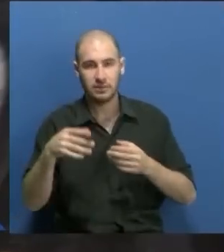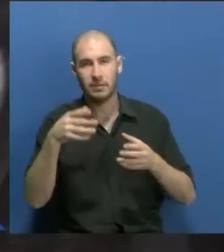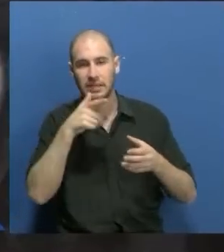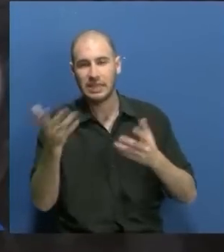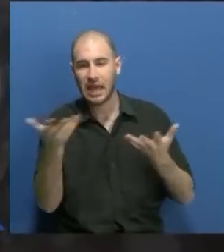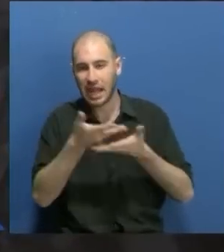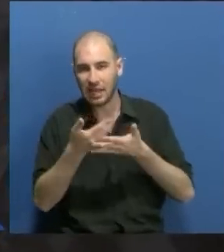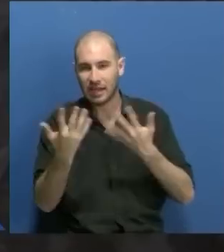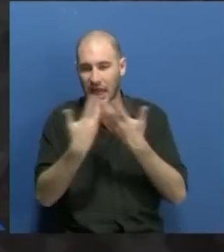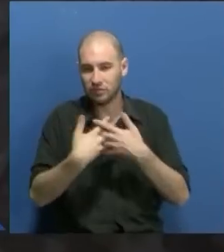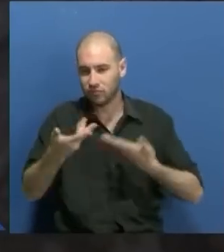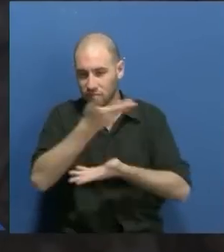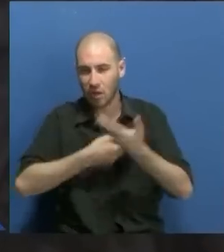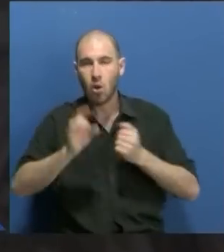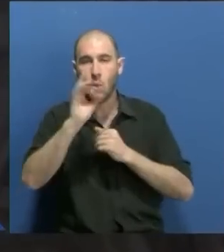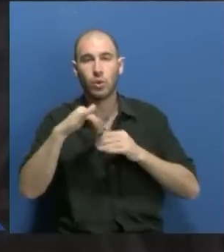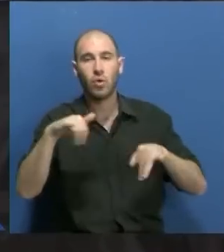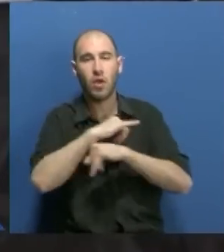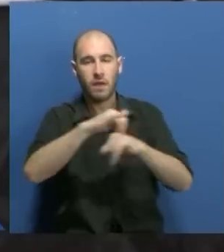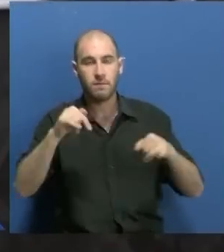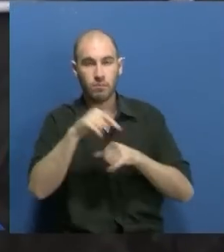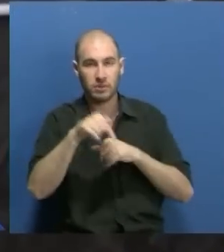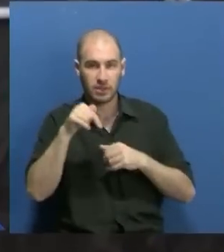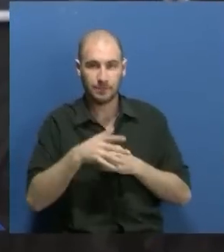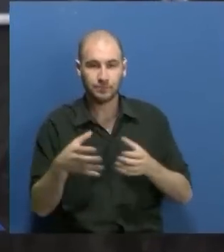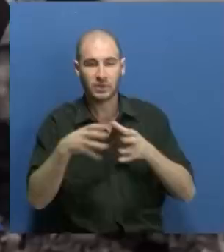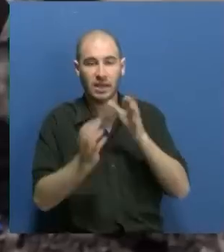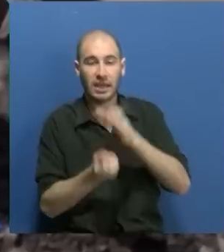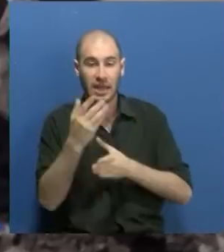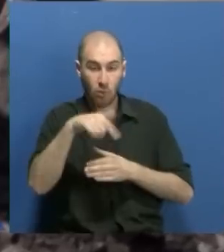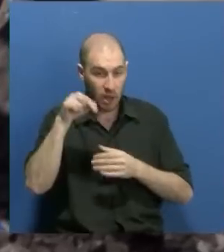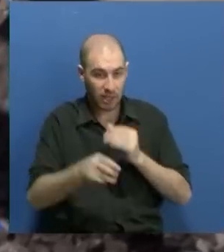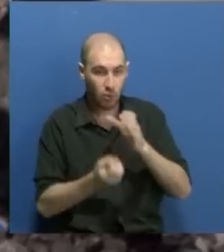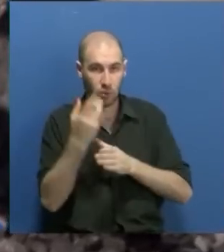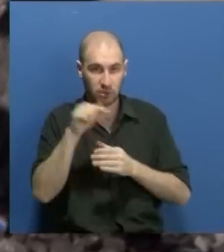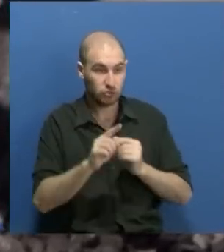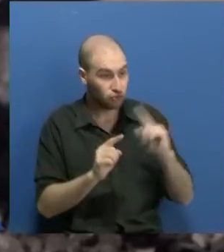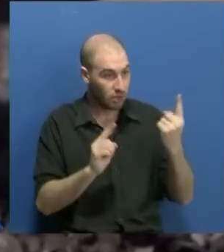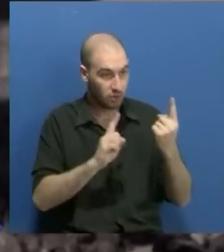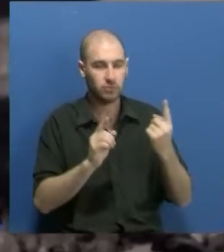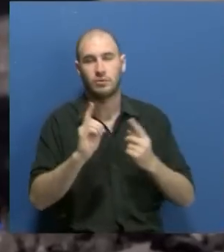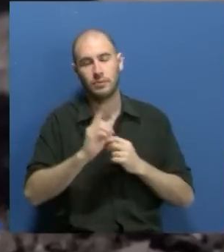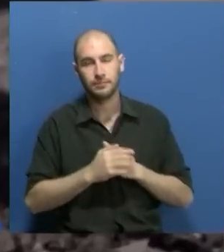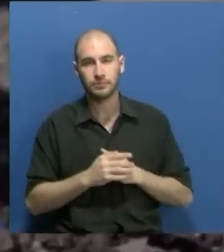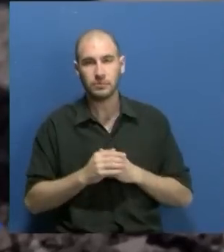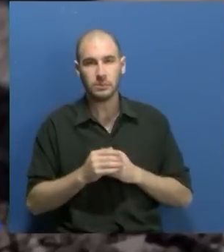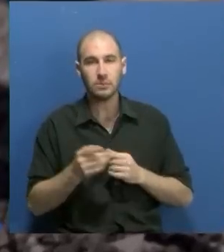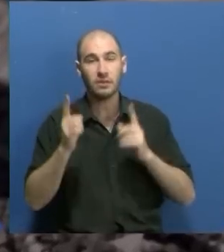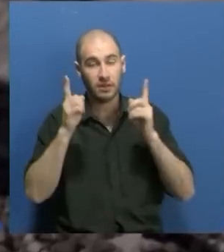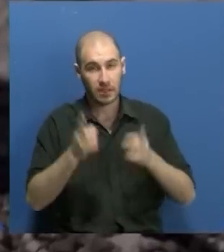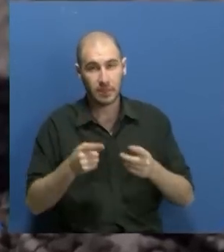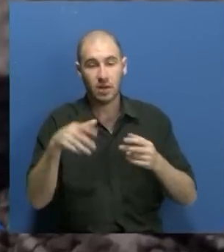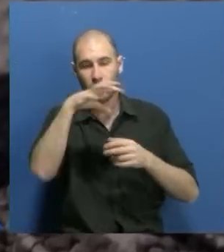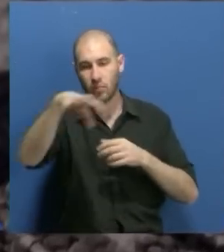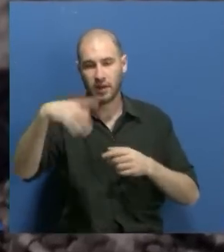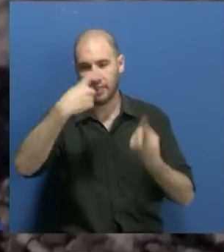vamos vinculando, no queda solo la información que se genera en el sitio. Claro, que es aislada, digamos. No, claro, sino que también se ven en